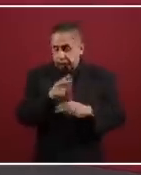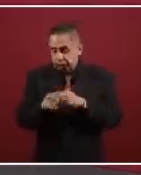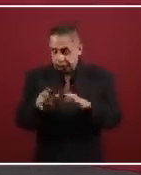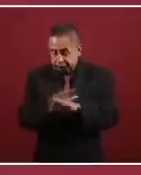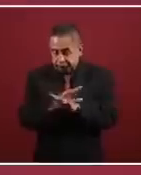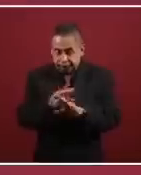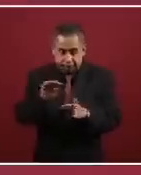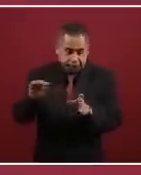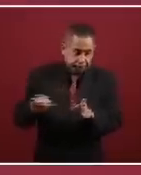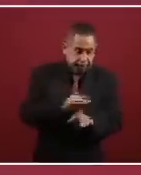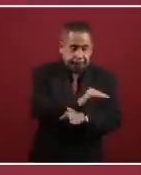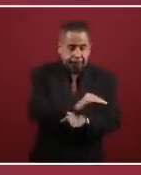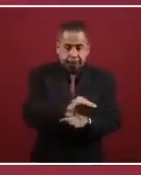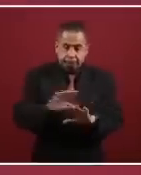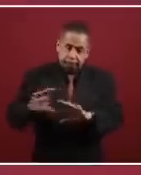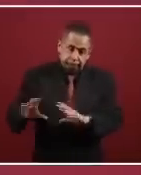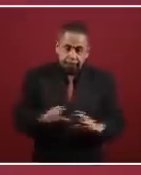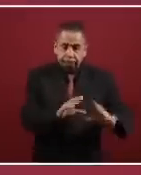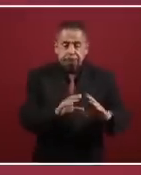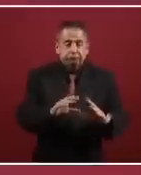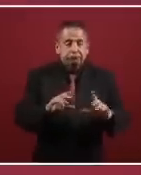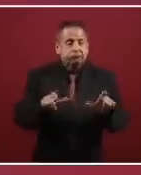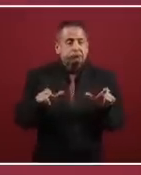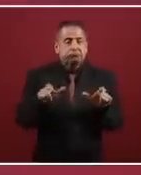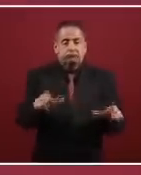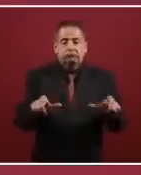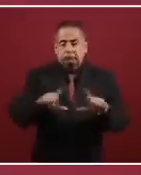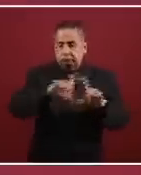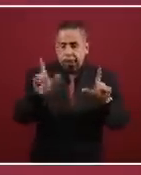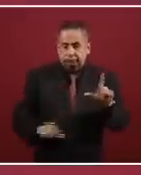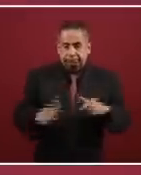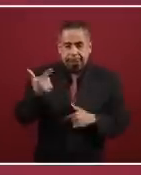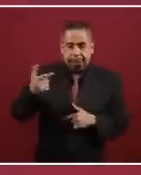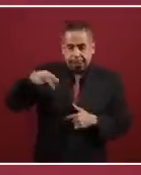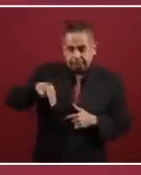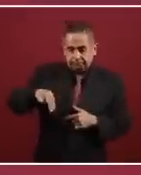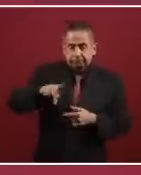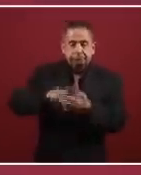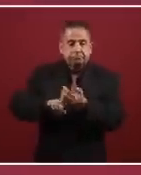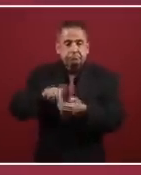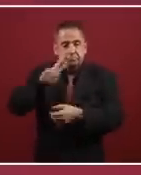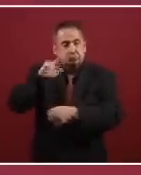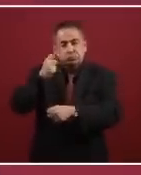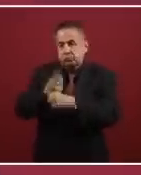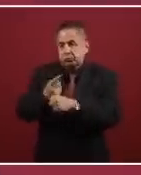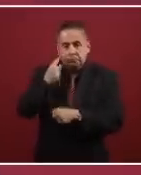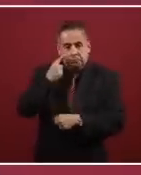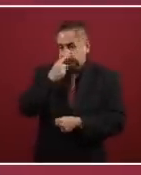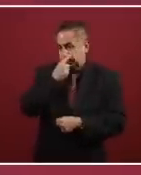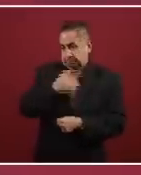parte de la Guardia Nacional, es voluntario